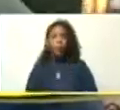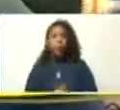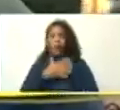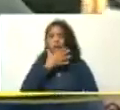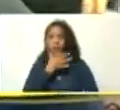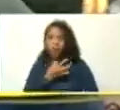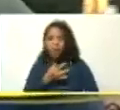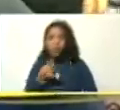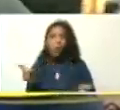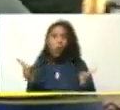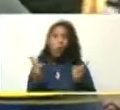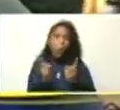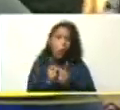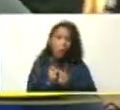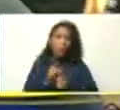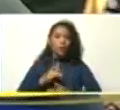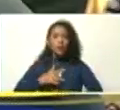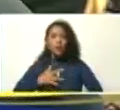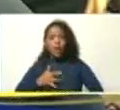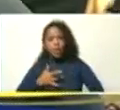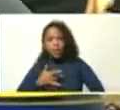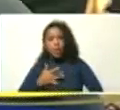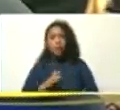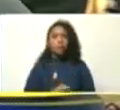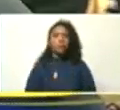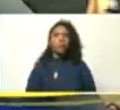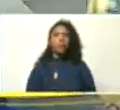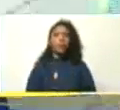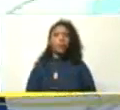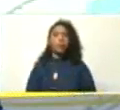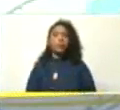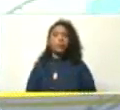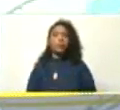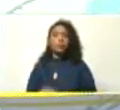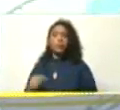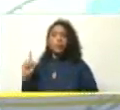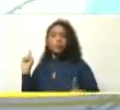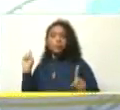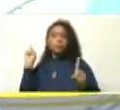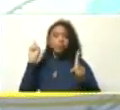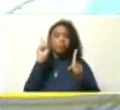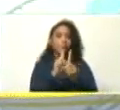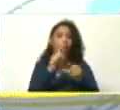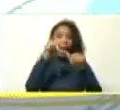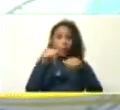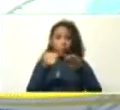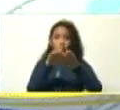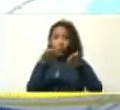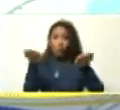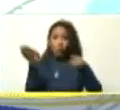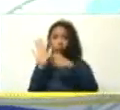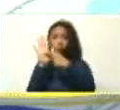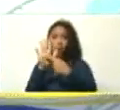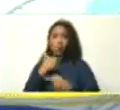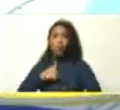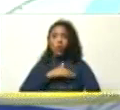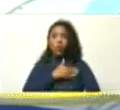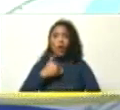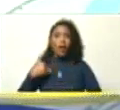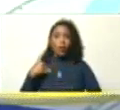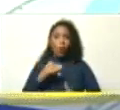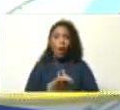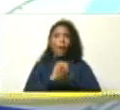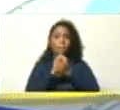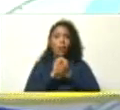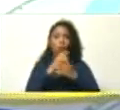sencillas, sentidas, ha traído aquí al escenario a nuestro querido compañero y